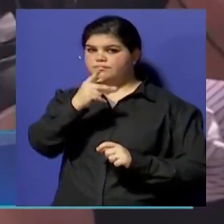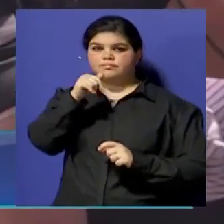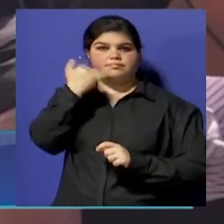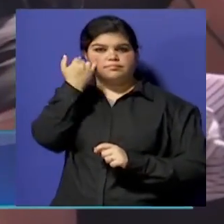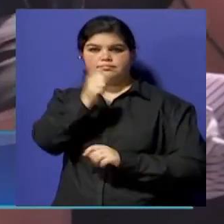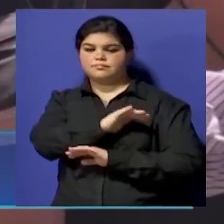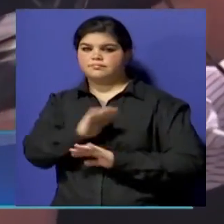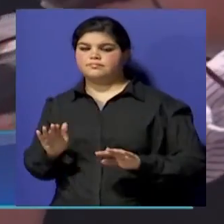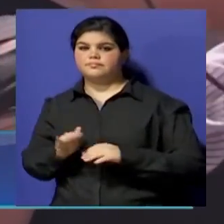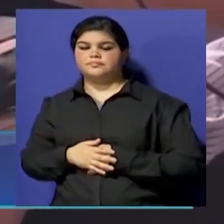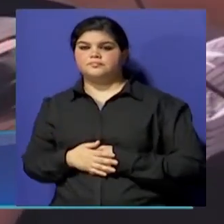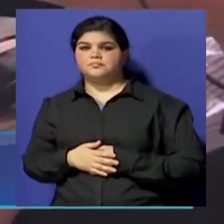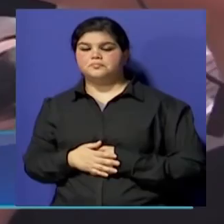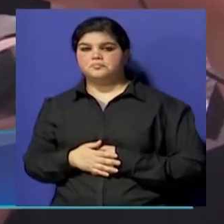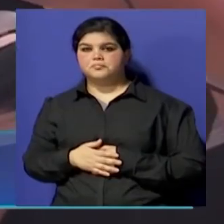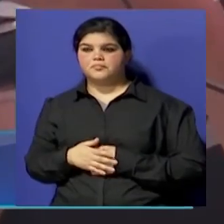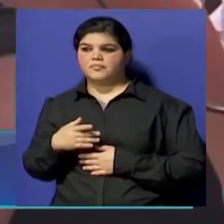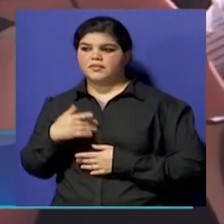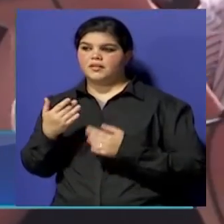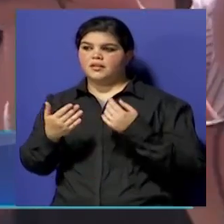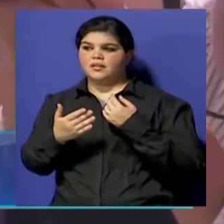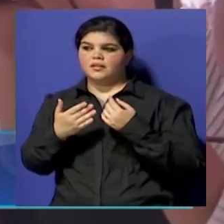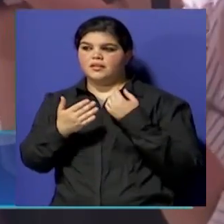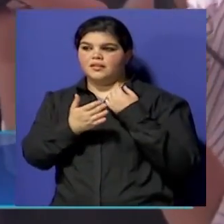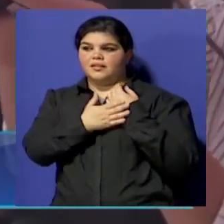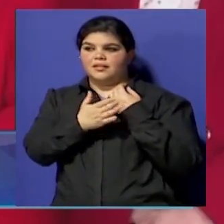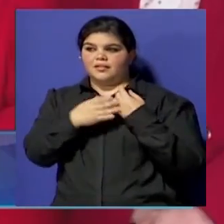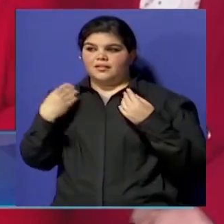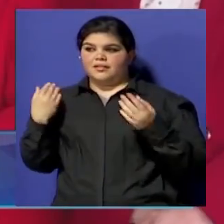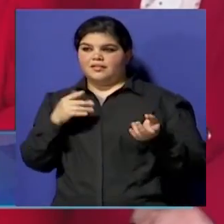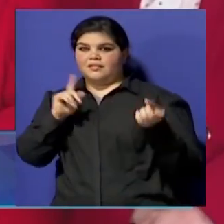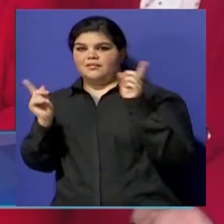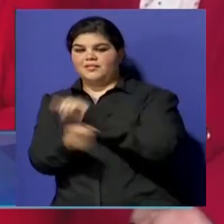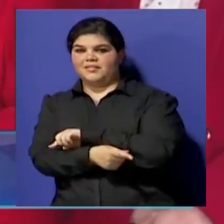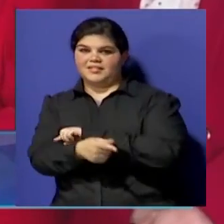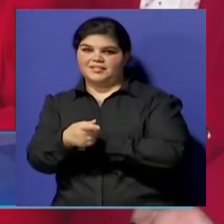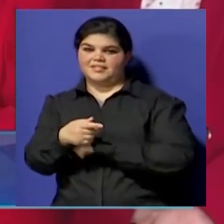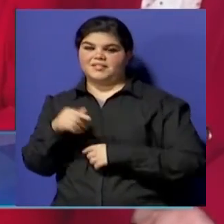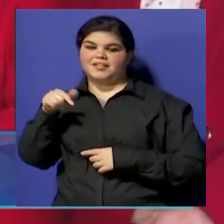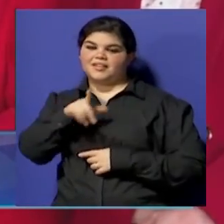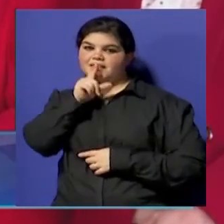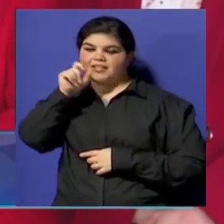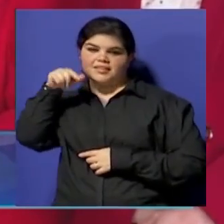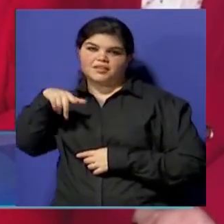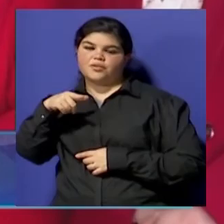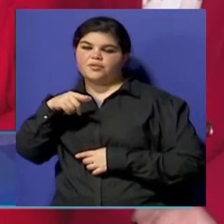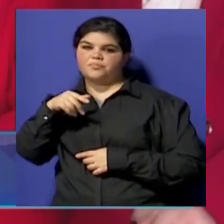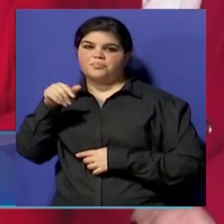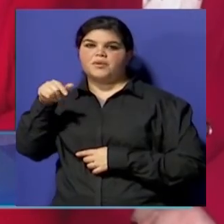a Temer más la centro derecha, que está encarnada en el canciller de Temer, que es José Serra, que es el